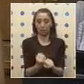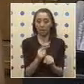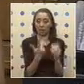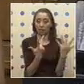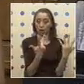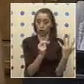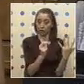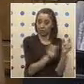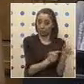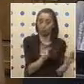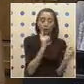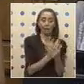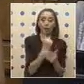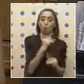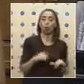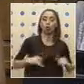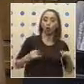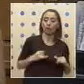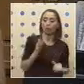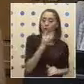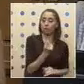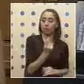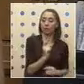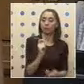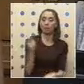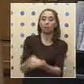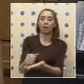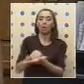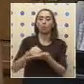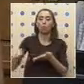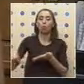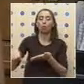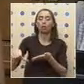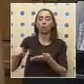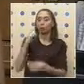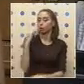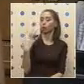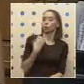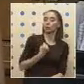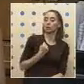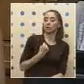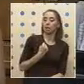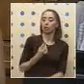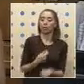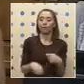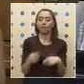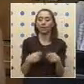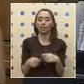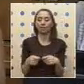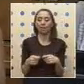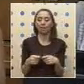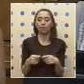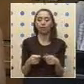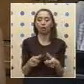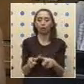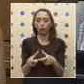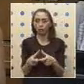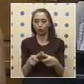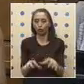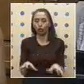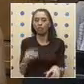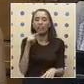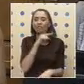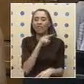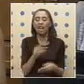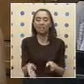que estaba ahí porque no tuvo la plata para pagar la multa por haber sido sorprendido vendiendo artículos falsificados en la